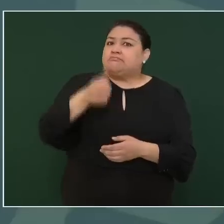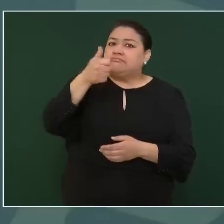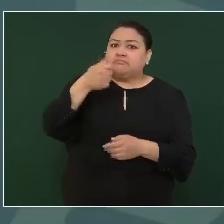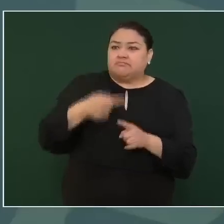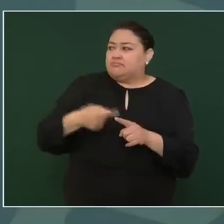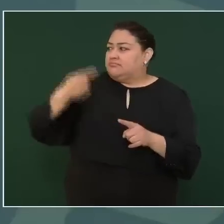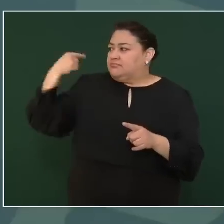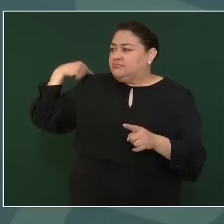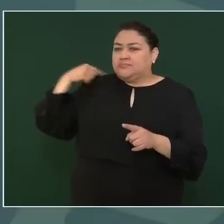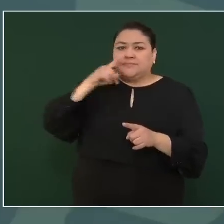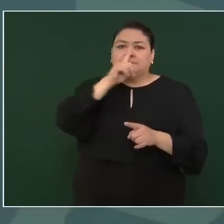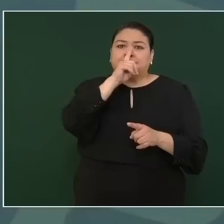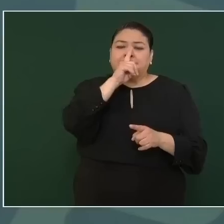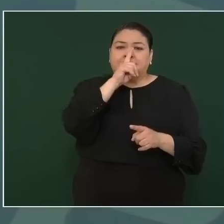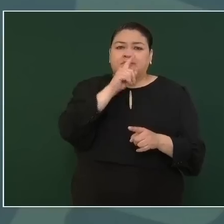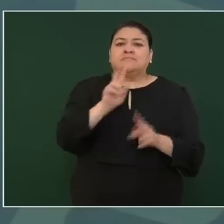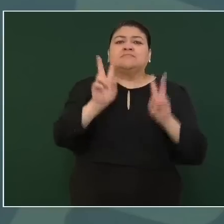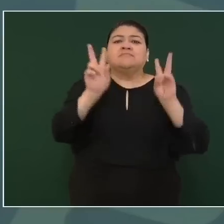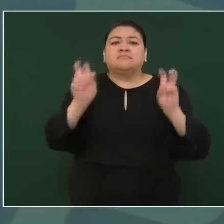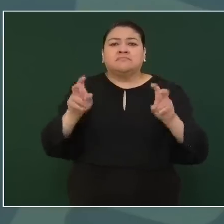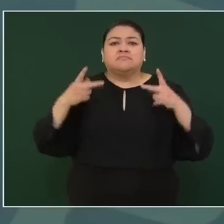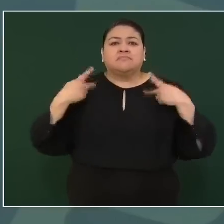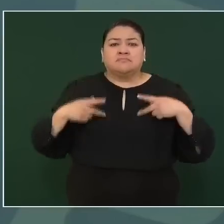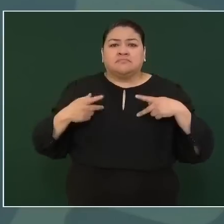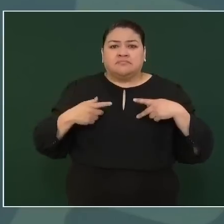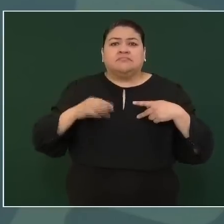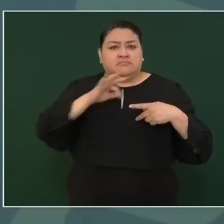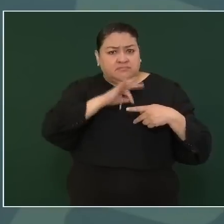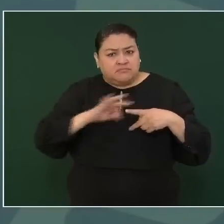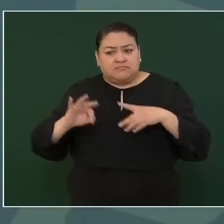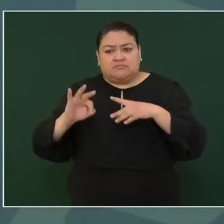historia sobre movilidad laboral,